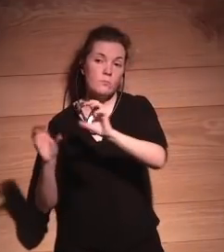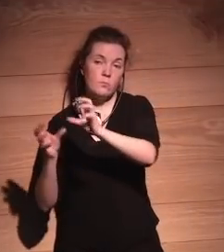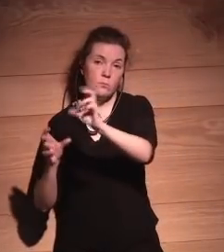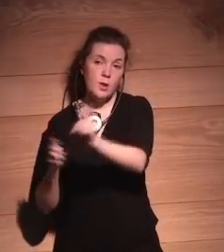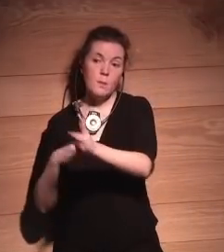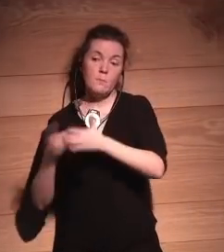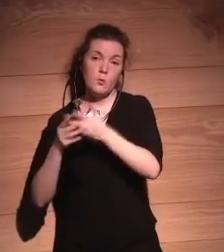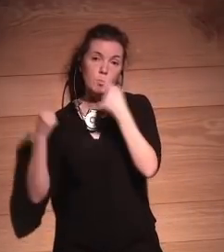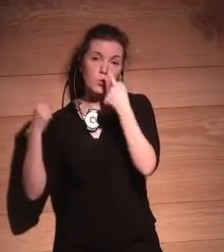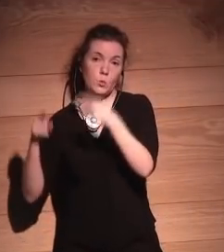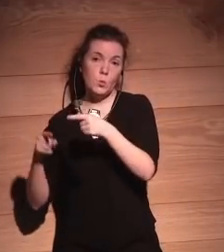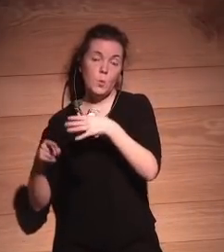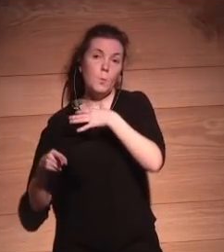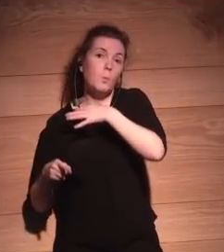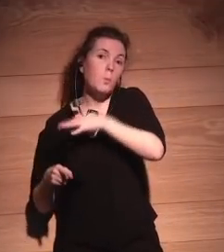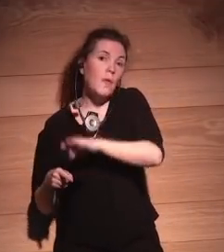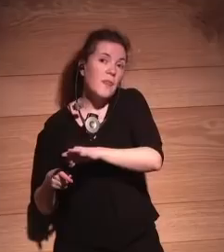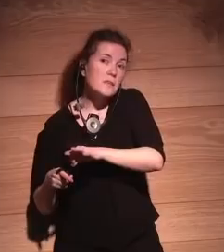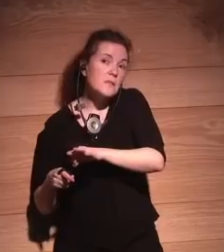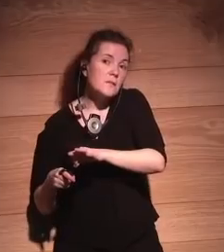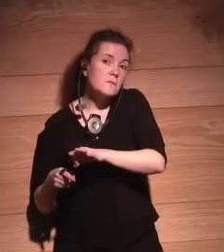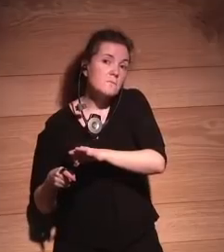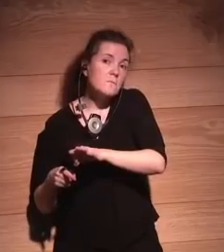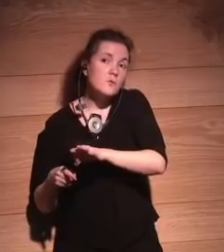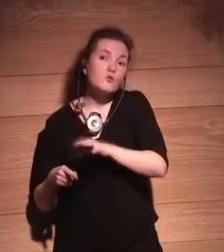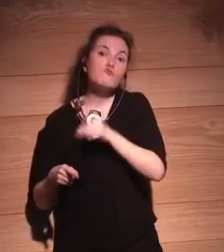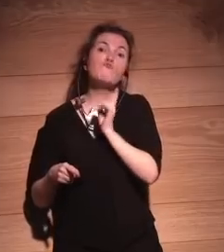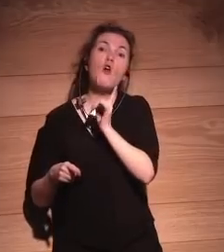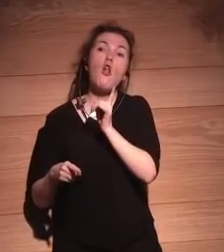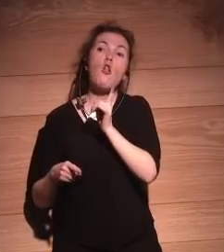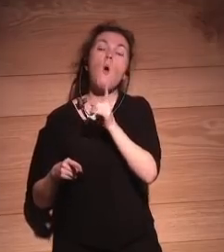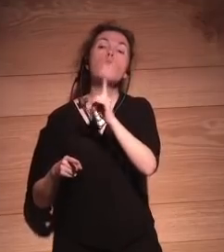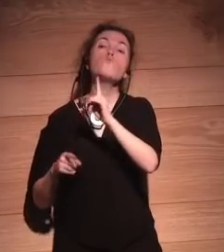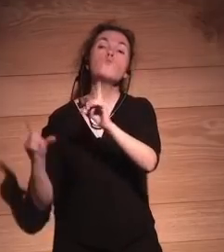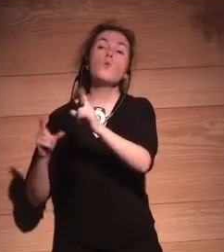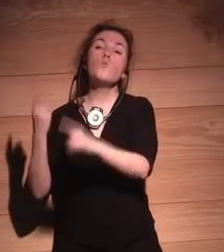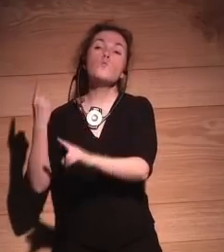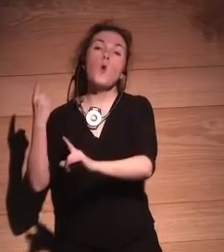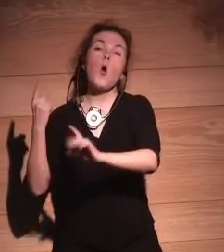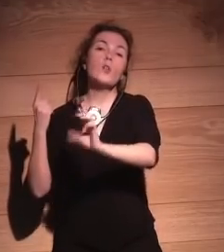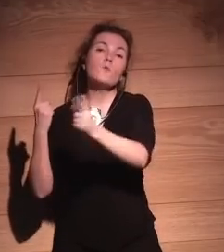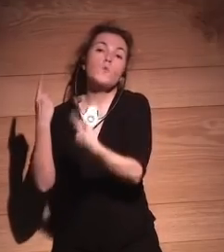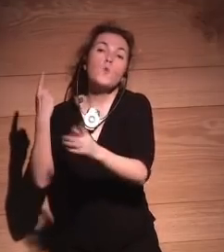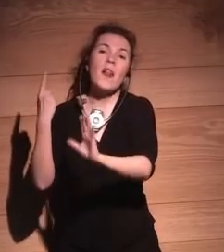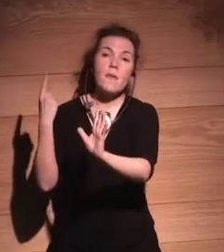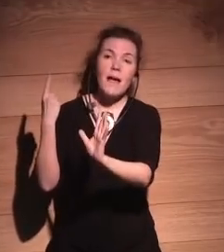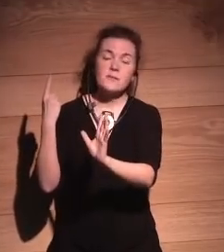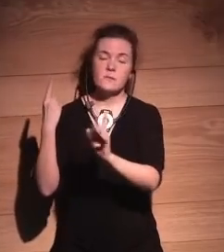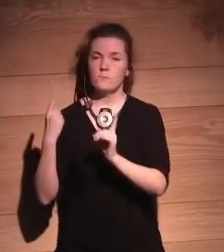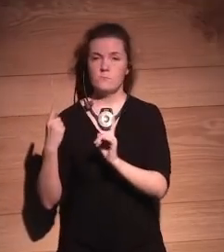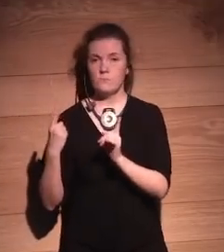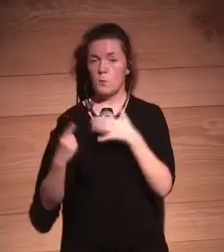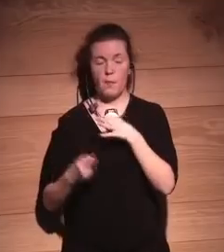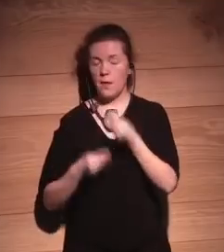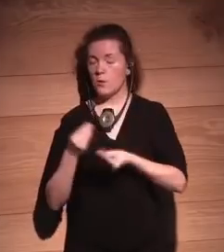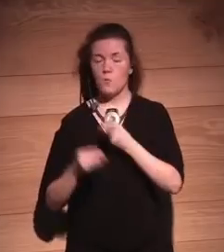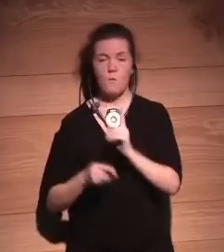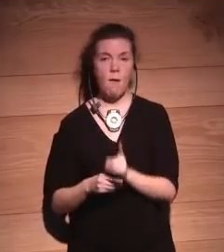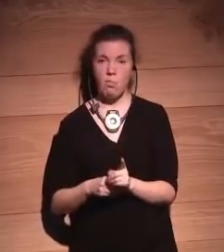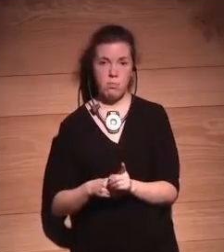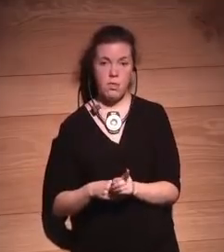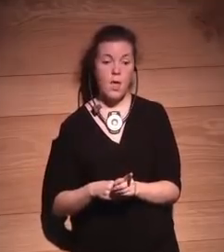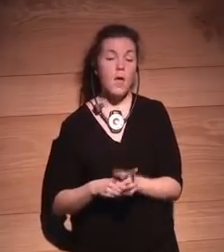comunicación por nosotros mismos? ¿Habríamos podido hacer eso solamente un medio de comunicación? Pues muy posiblemente no,